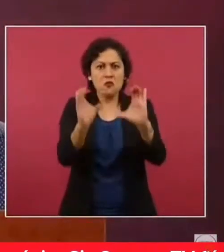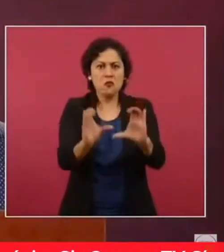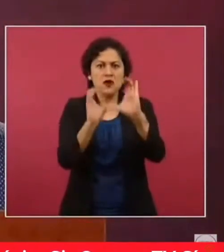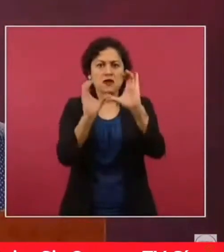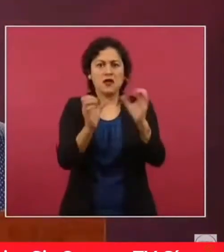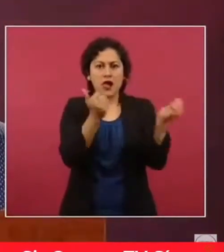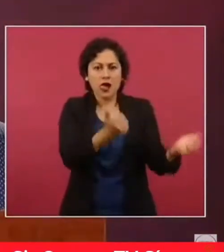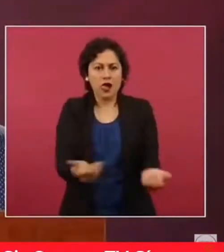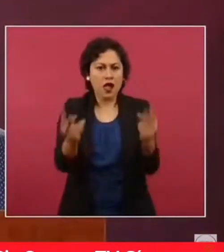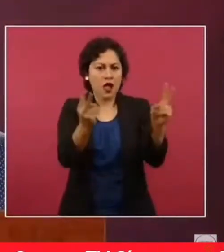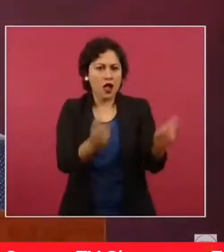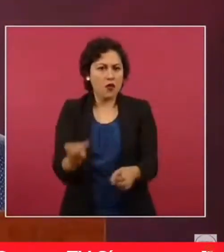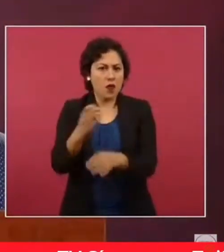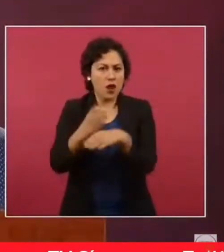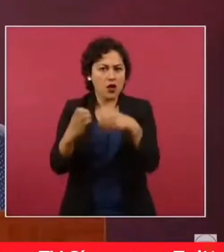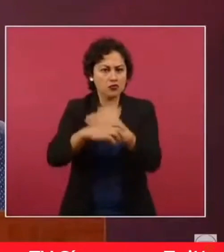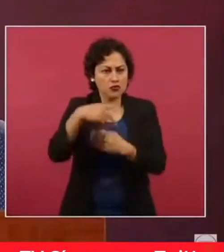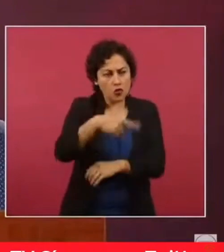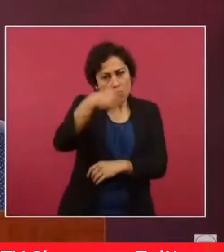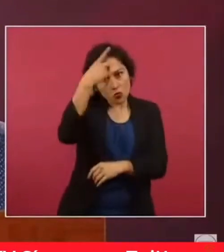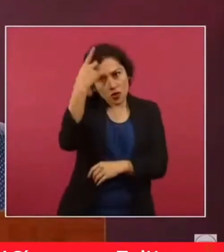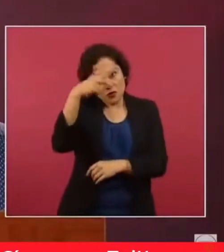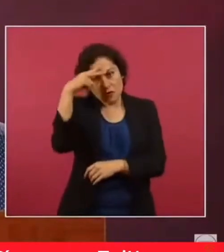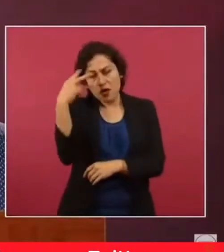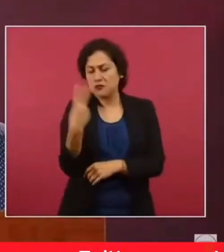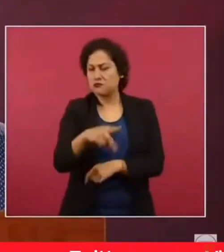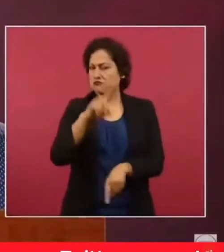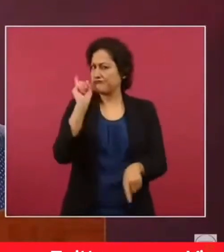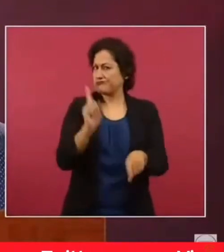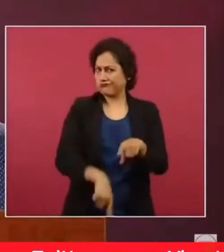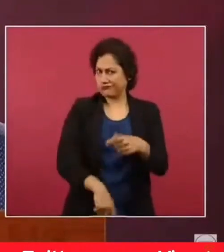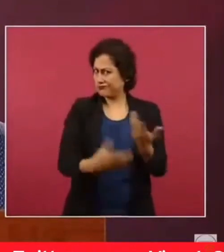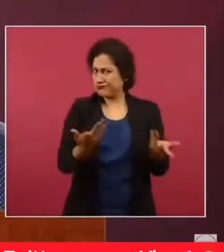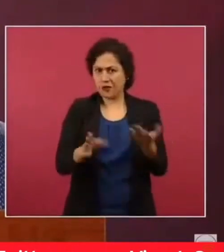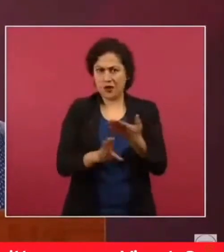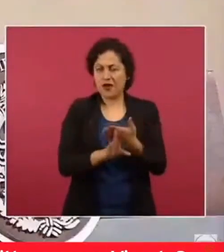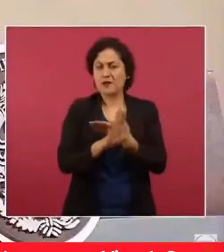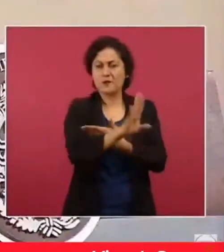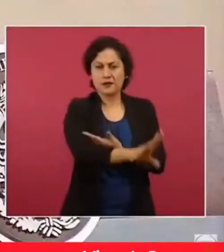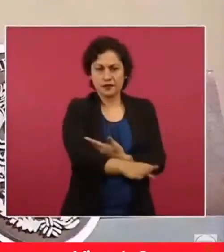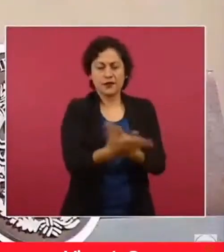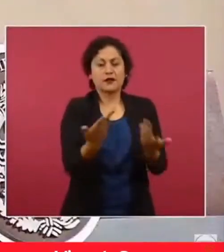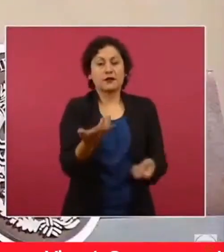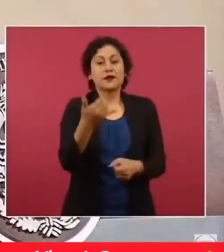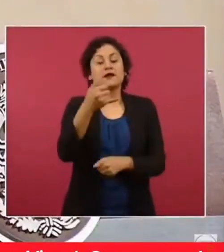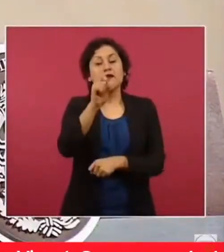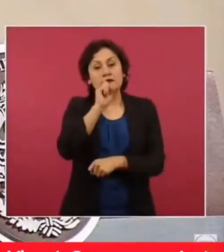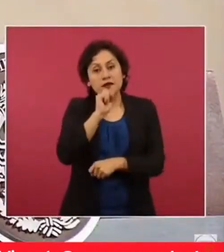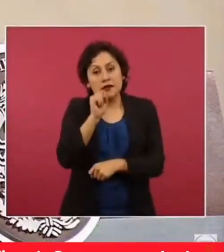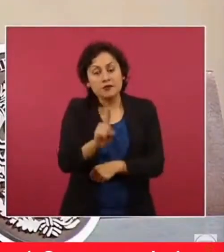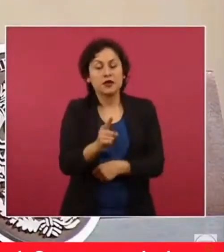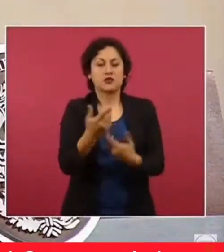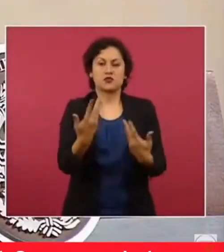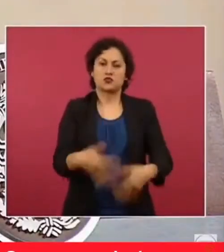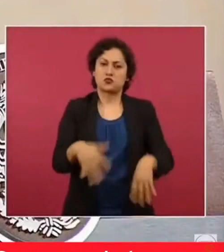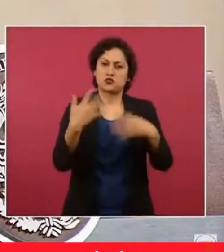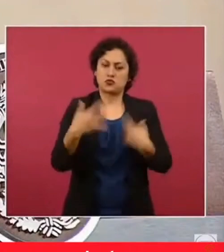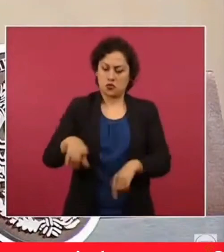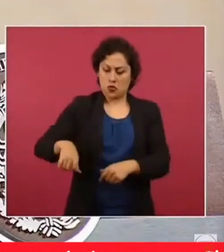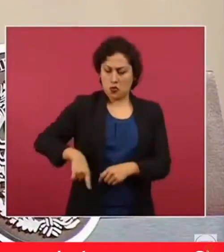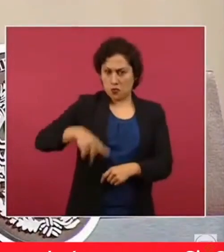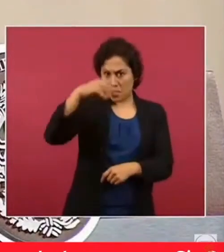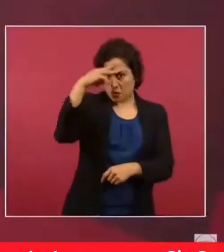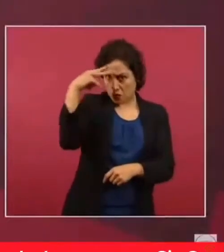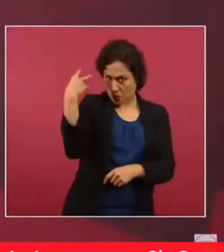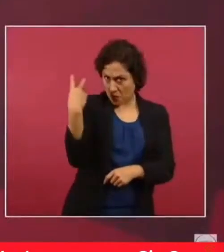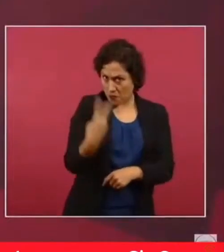supuesto, el tráfico ilícito, de manera que son encomiables los esfuerzos que viene haciendo el gobierno mexicano y la